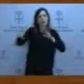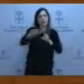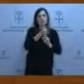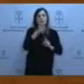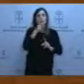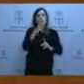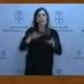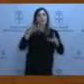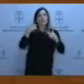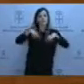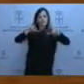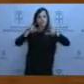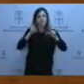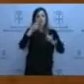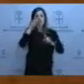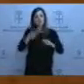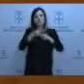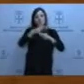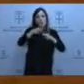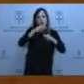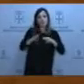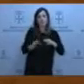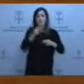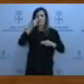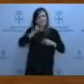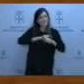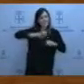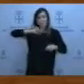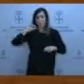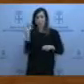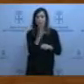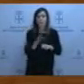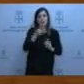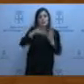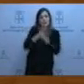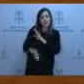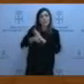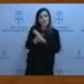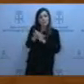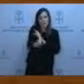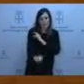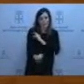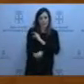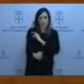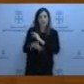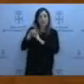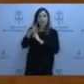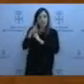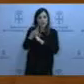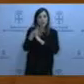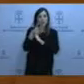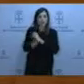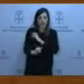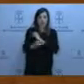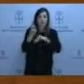intereses políticos y representan intereses de todo tipo. Y se tiene derecho a porque se conquista. Y se tiene derecho a una ayuda,